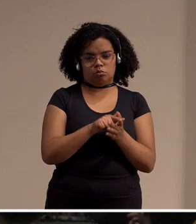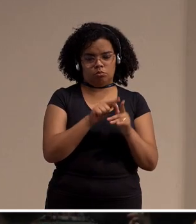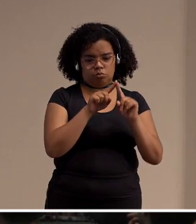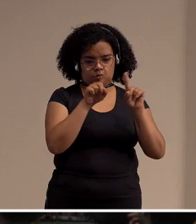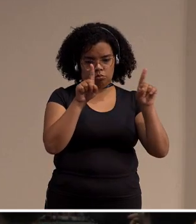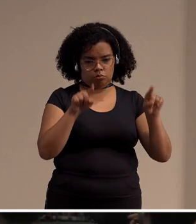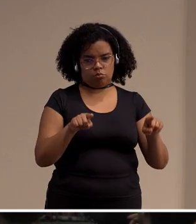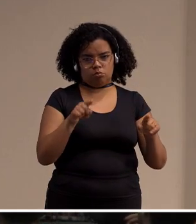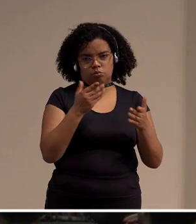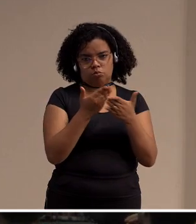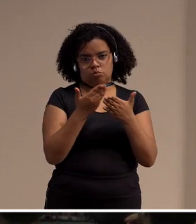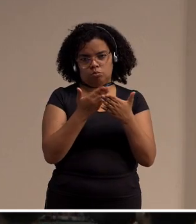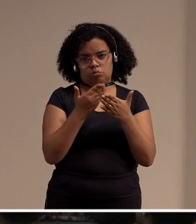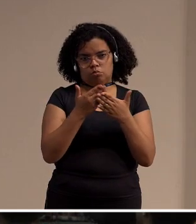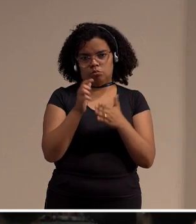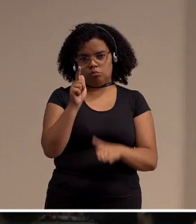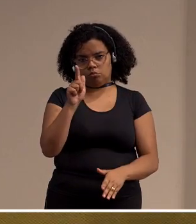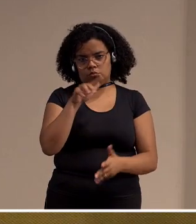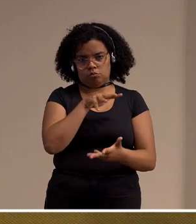Algunos, sí.